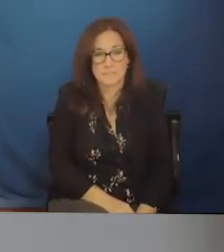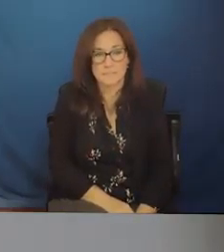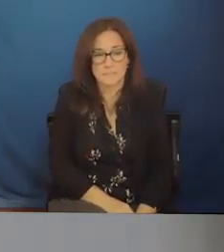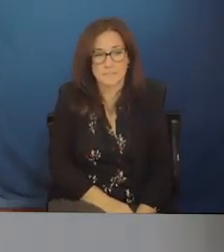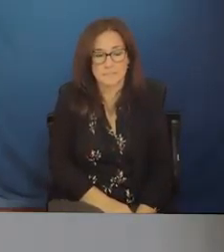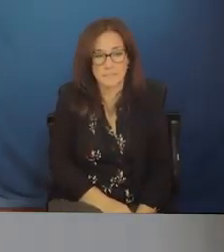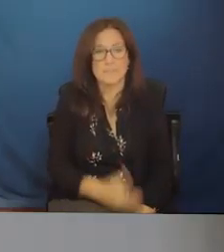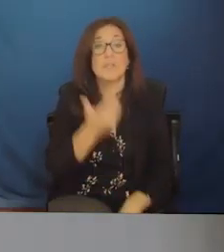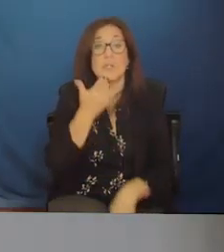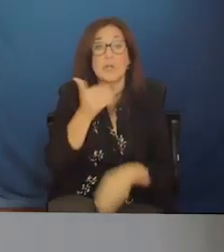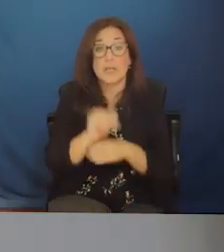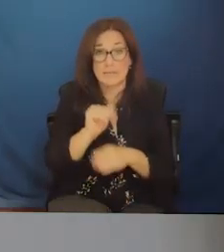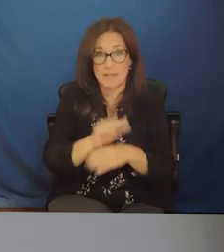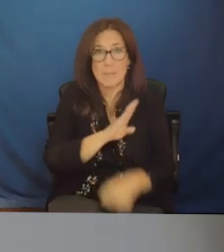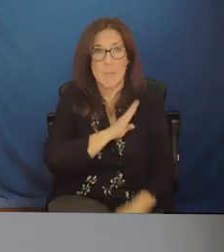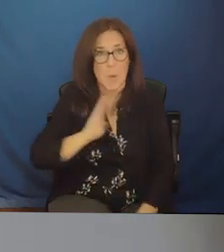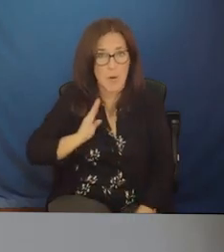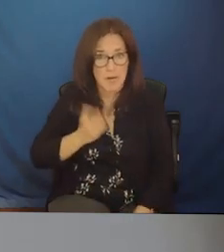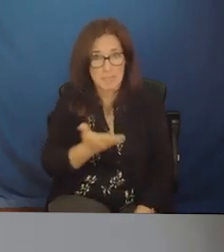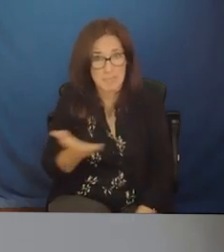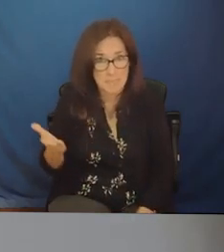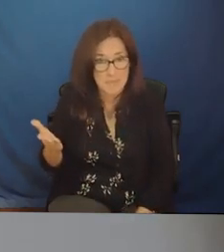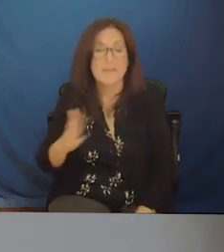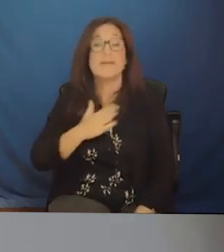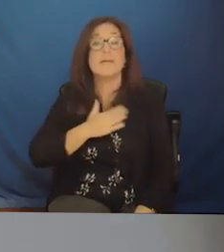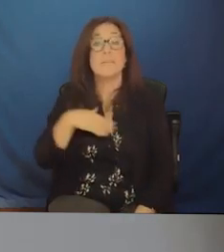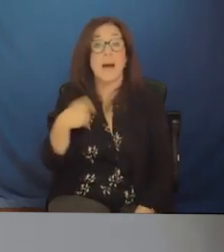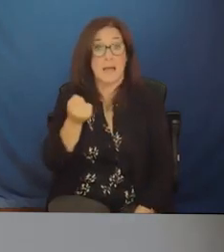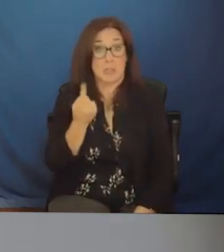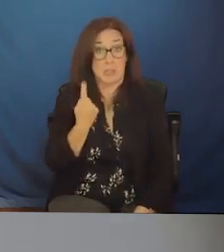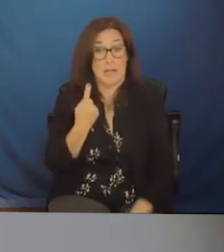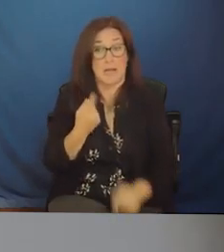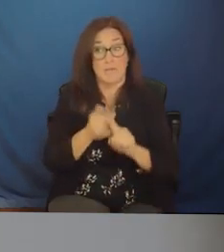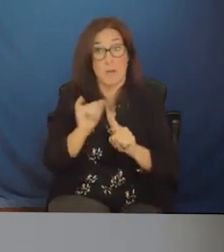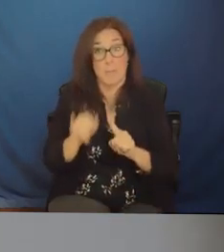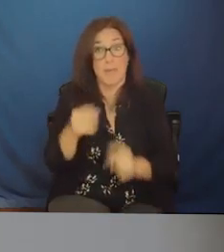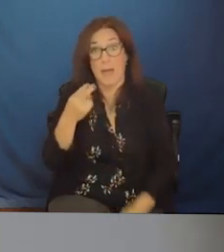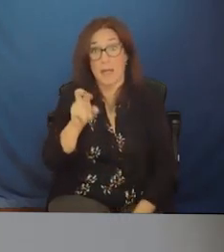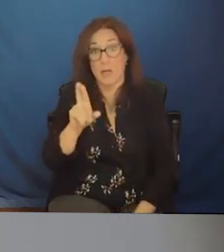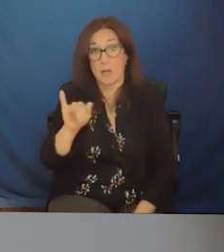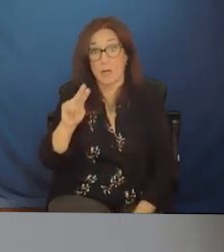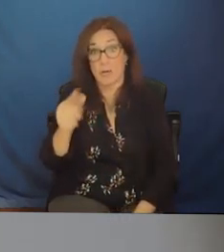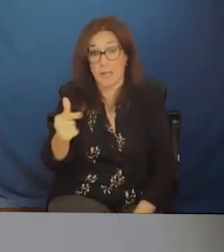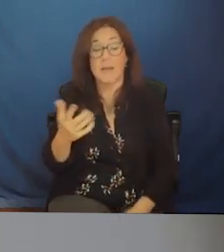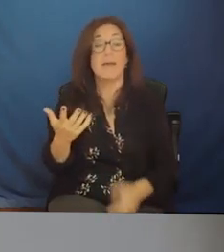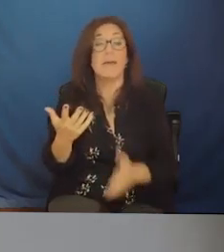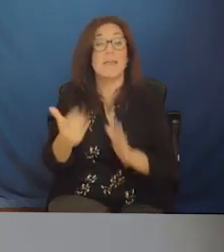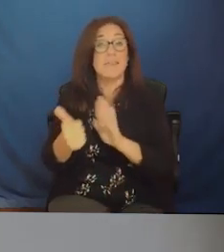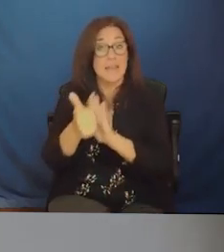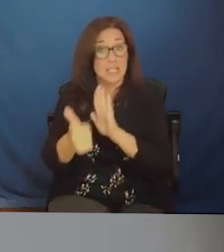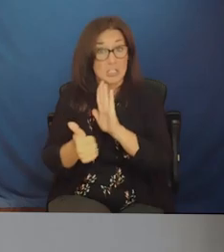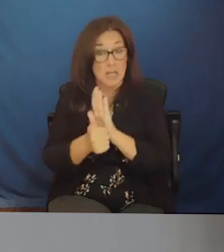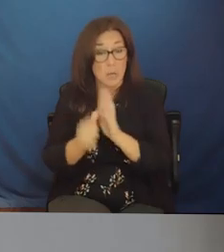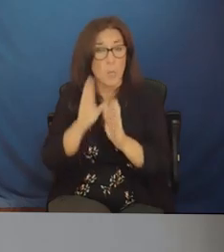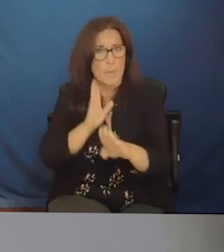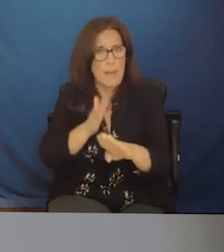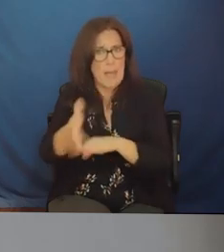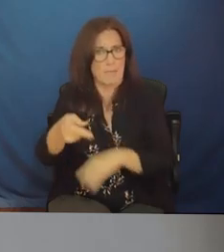buenas noches miembros del consejo yo pensaba que esto sería